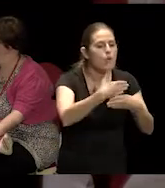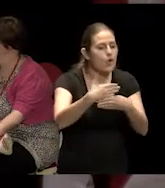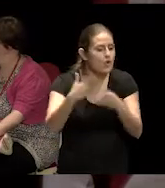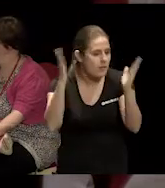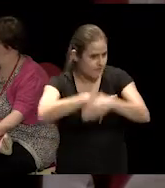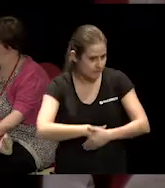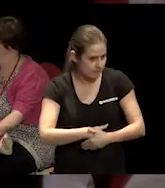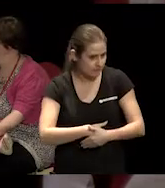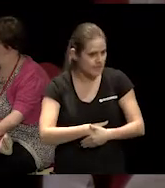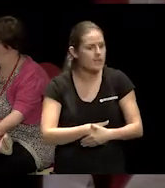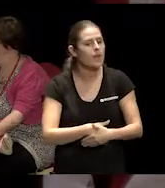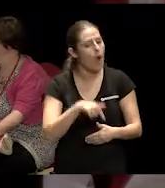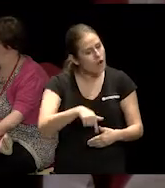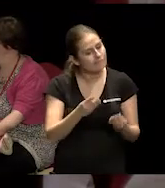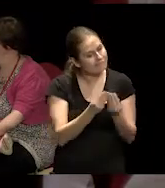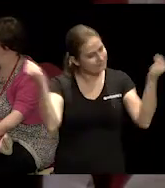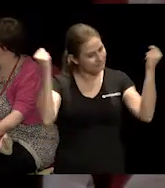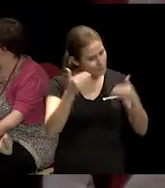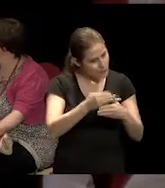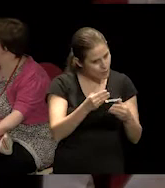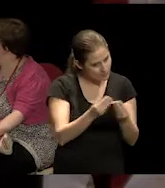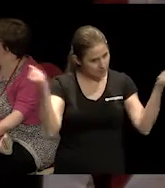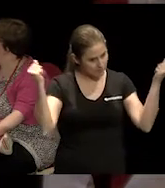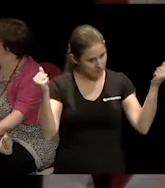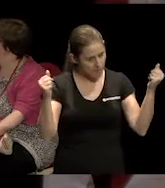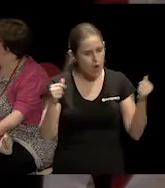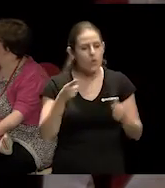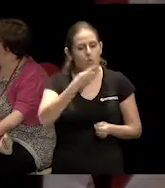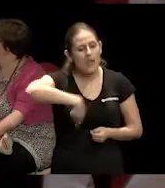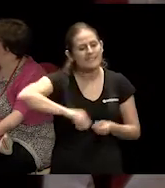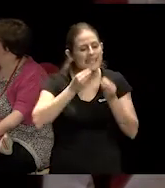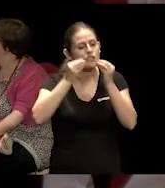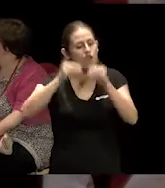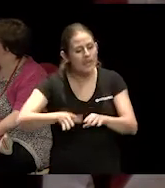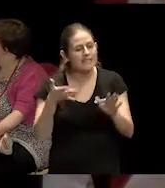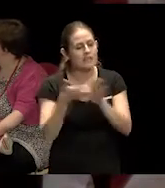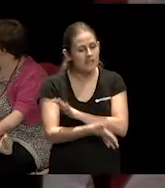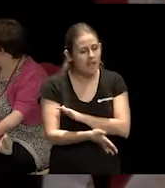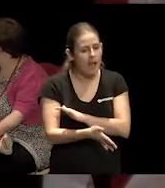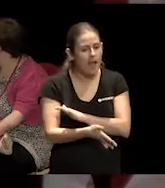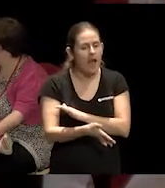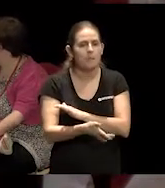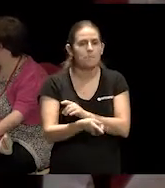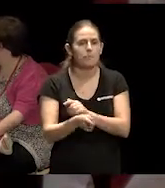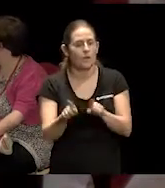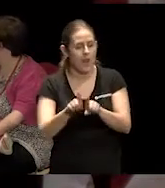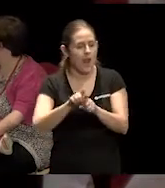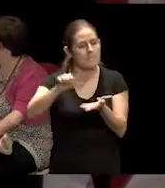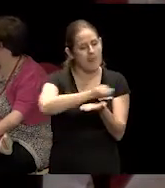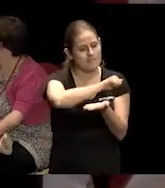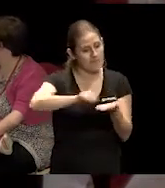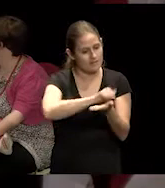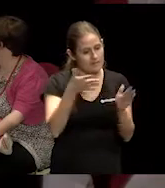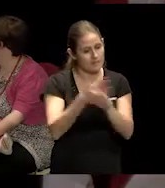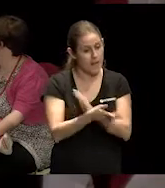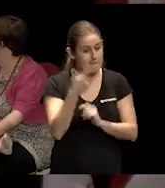son nuestras historias son la tabla del planchar, porque siempre tenemos que andar planchando nuestras aristas y nuestras cosas, cuando la arruga